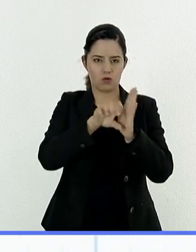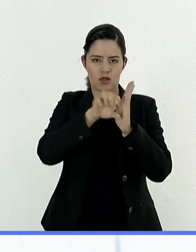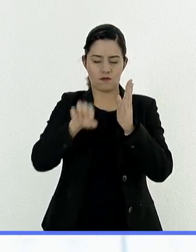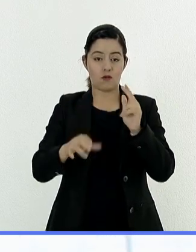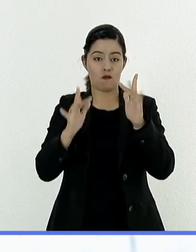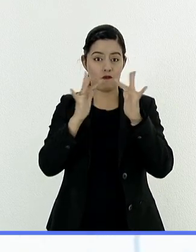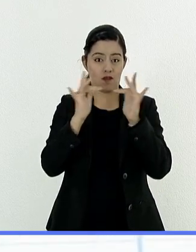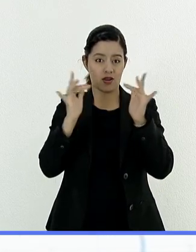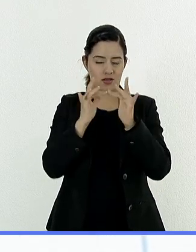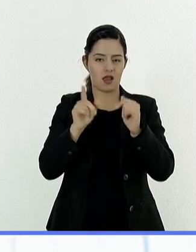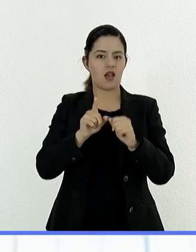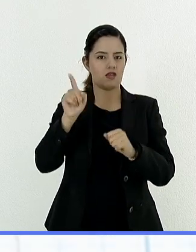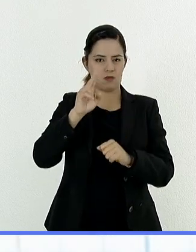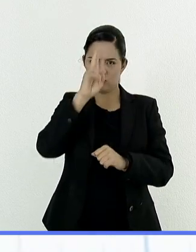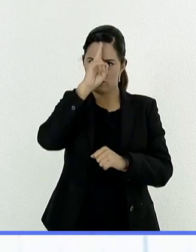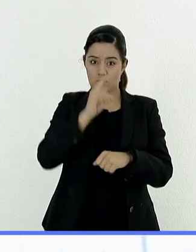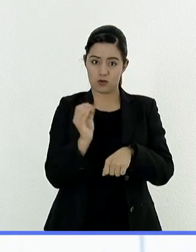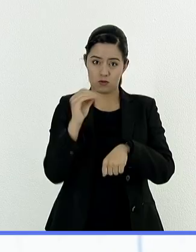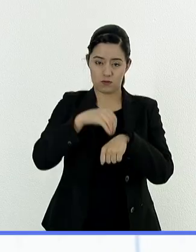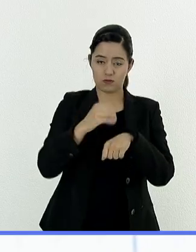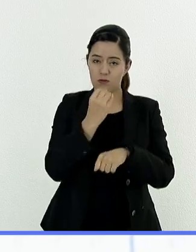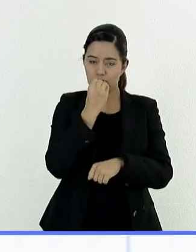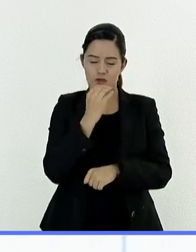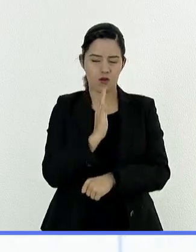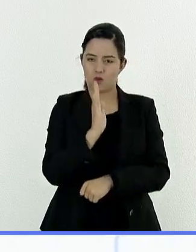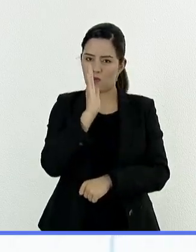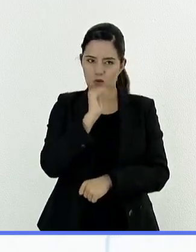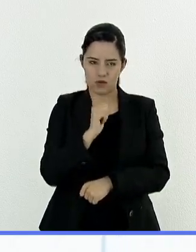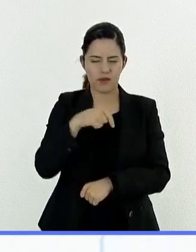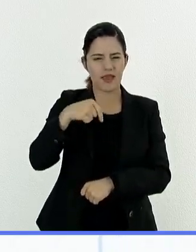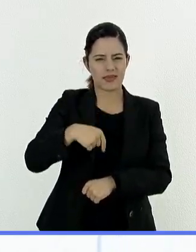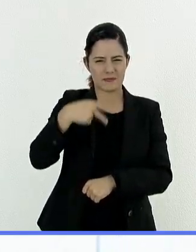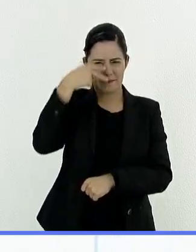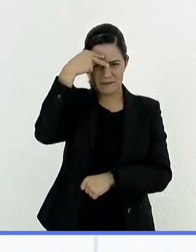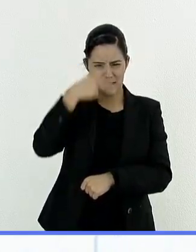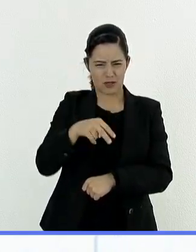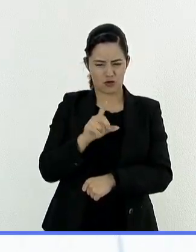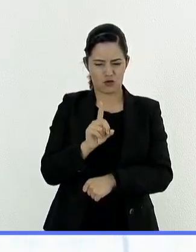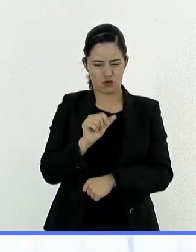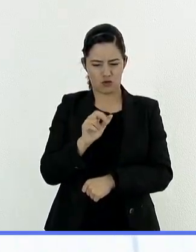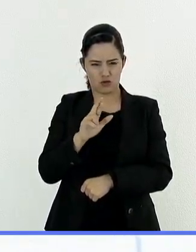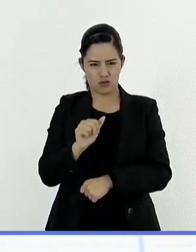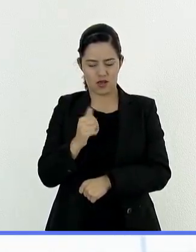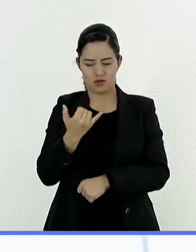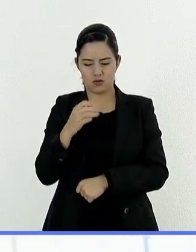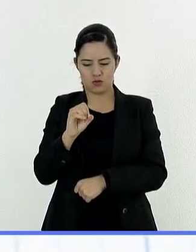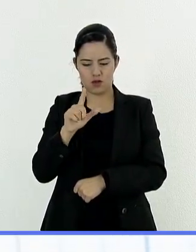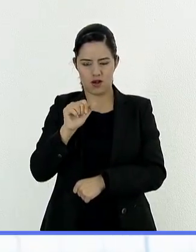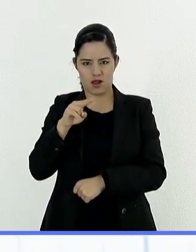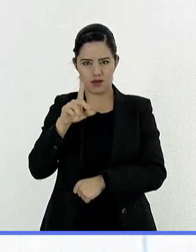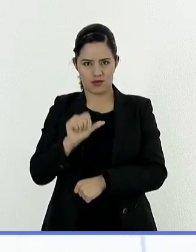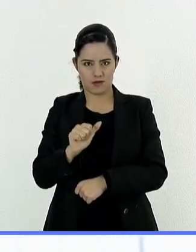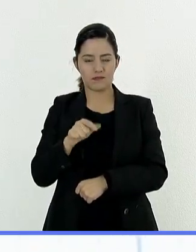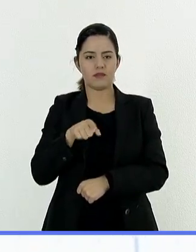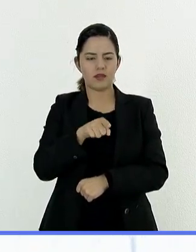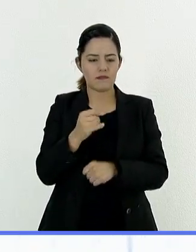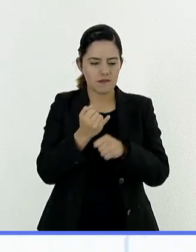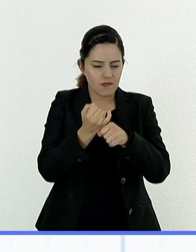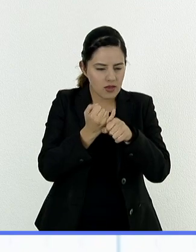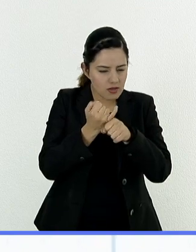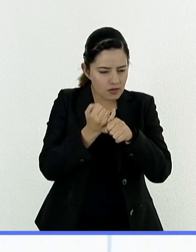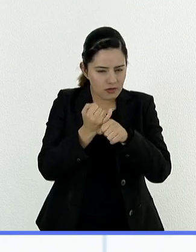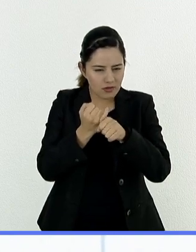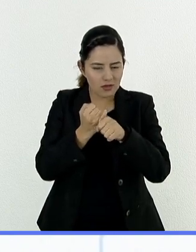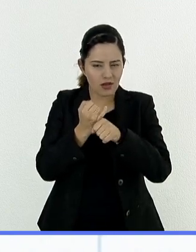prohibió su uso en alimentos en México la doctora Yolanda Chirino y su equipo investigan el dióxido de titanio